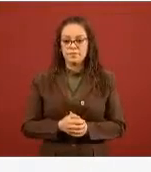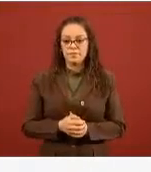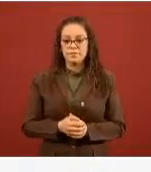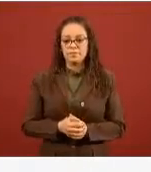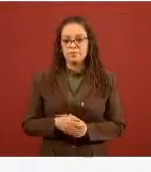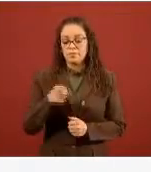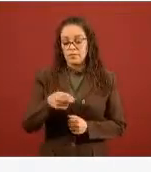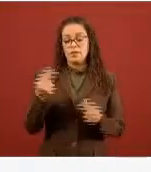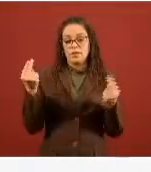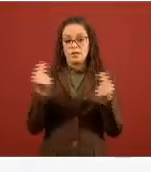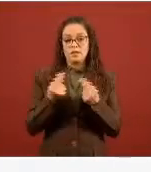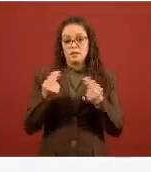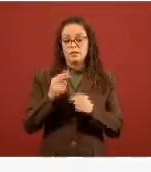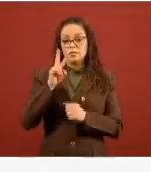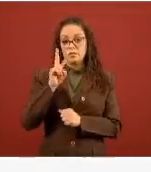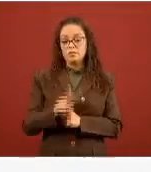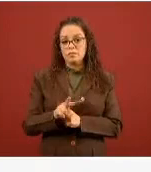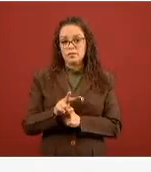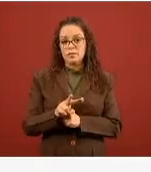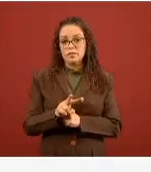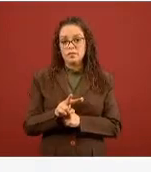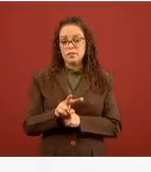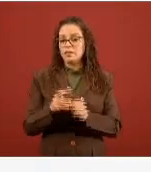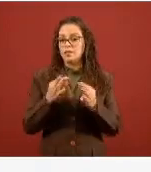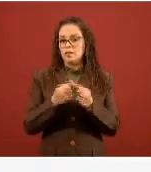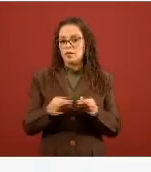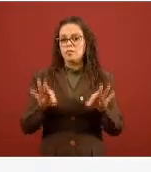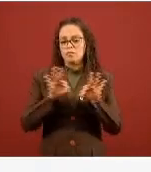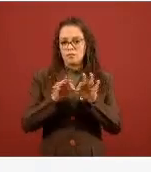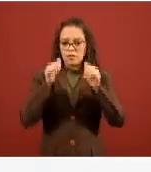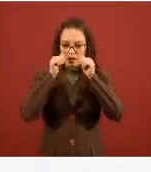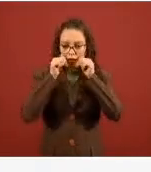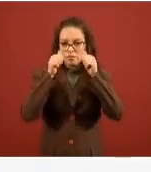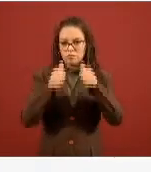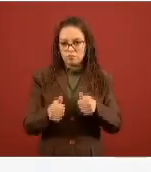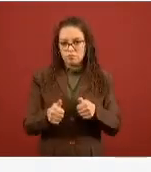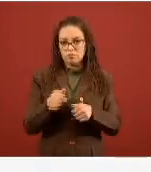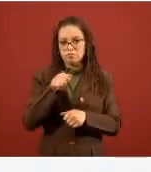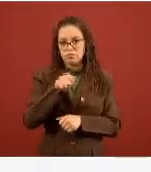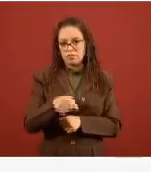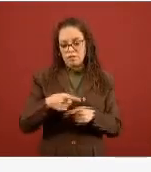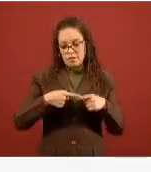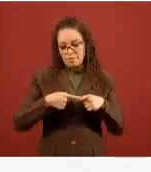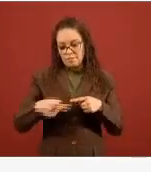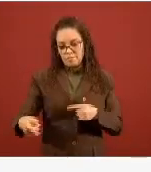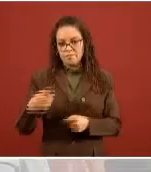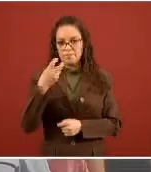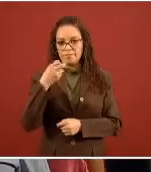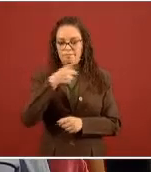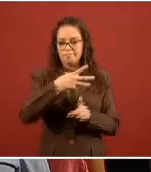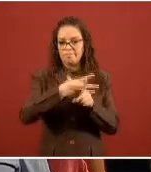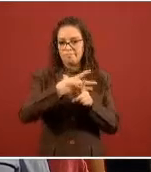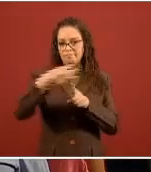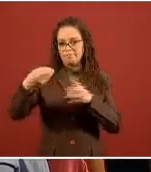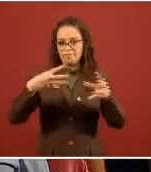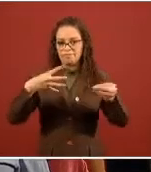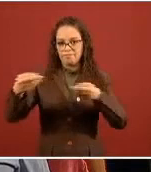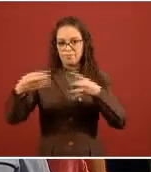deben mantenerse de manera esencial durante el curso de esta pandemia. La que sigue, por